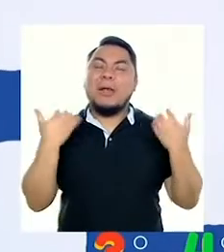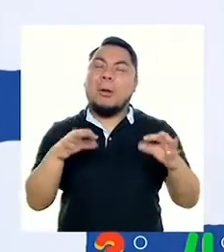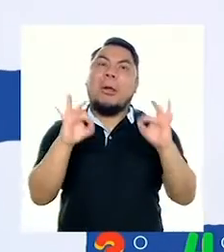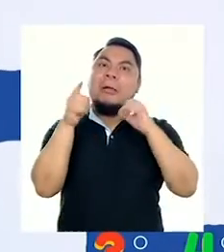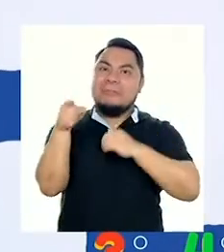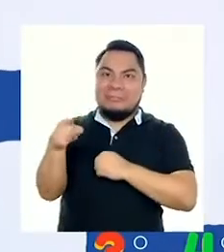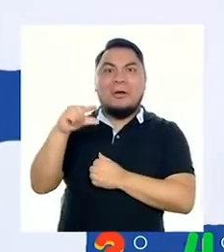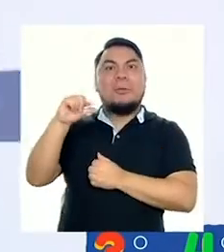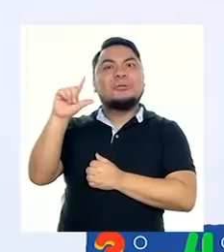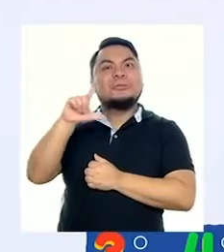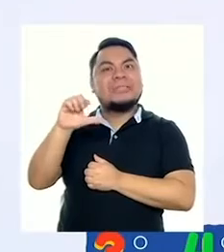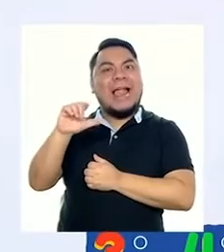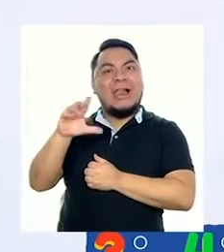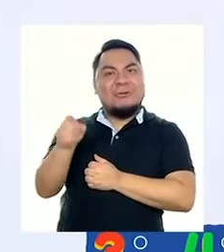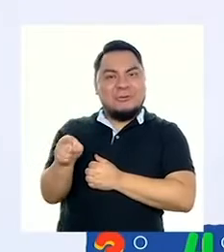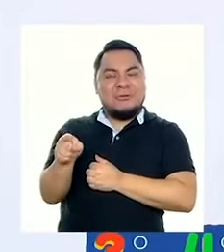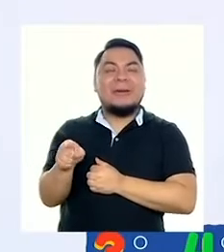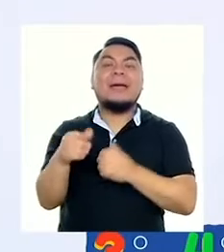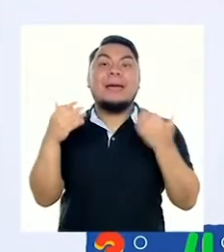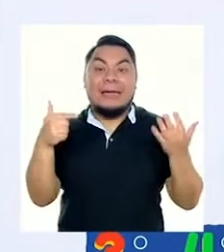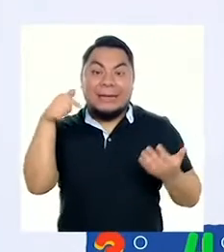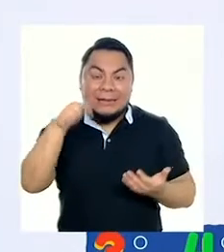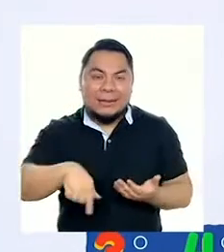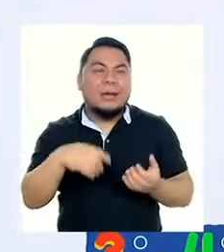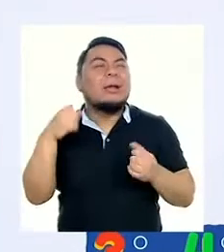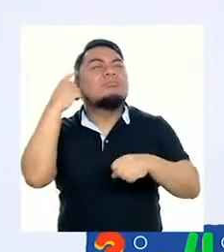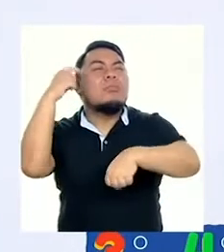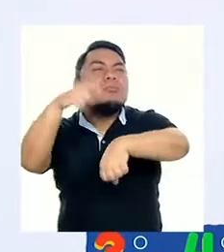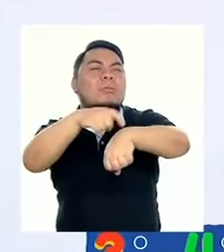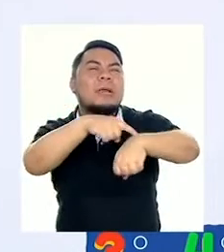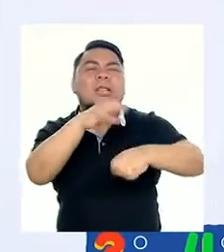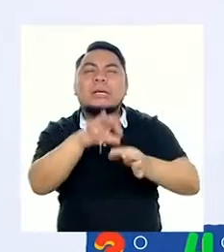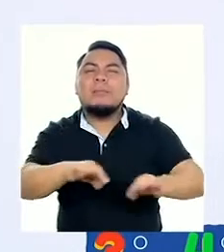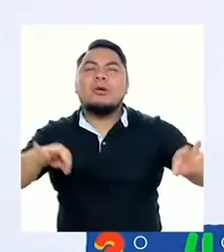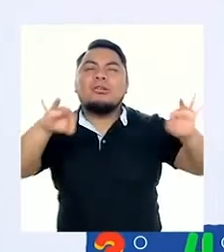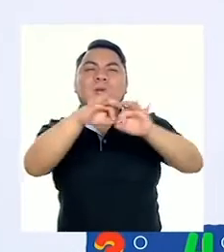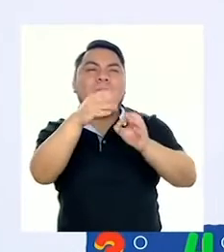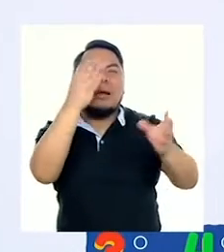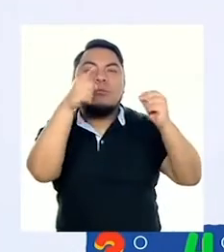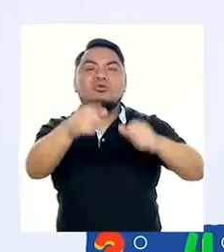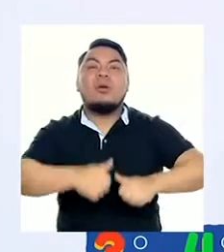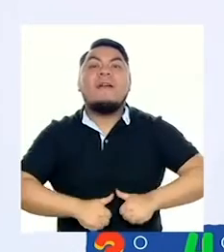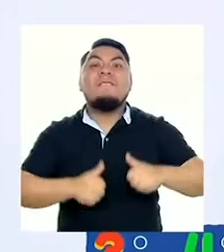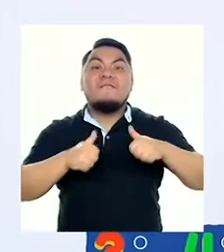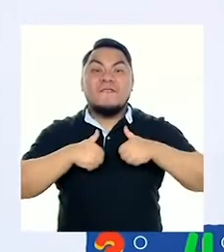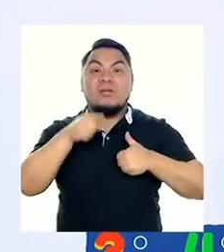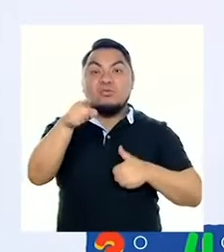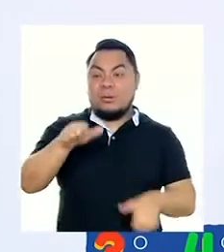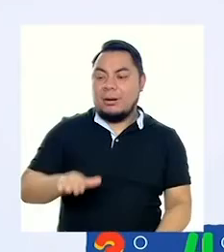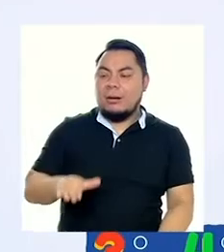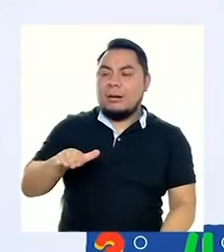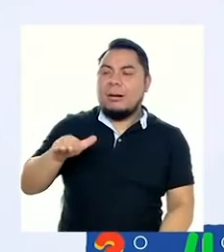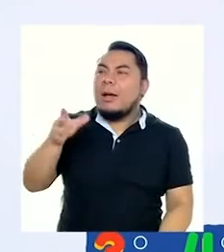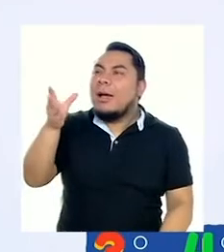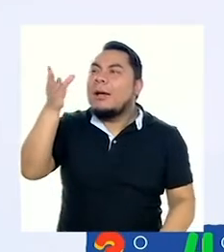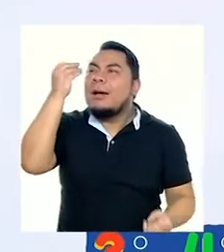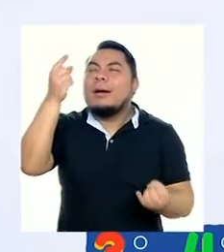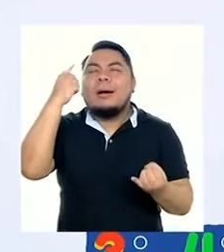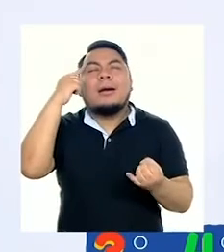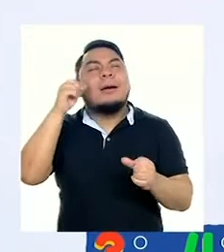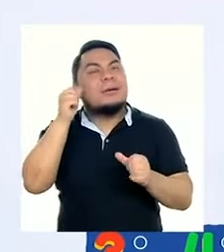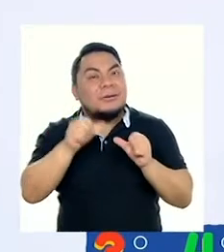Genial, Gonzalo. Les comento que estos eventos importantes que pasan por nuestra vida a lo largo de nuestro crecimiento pueden